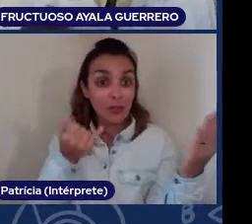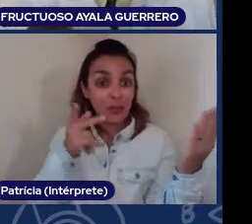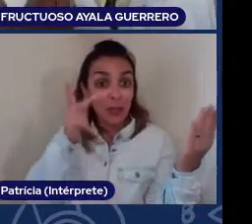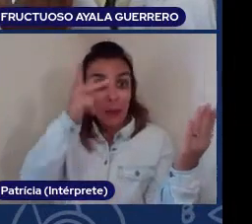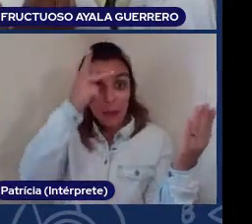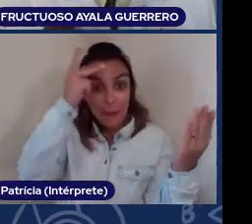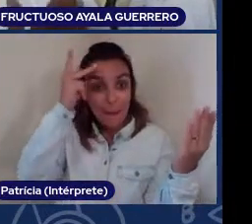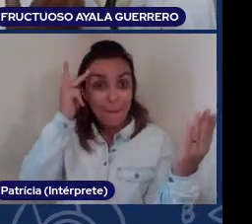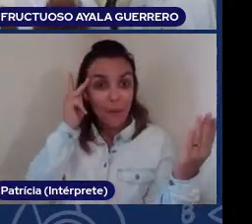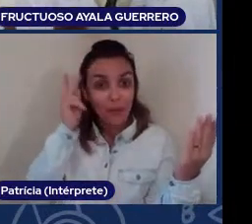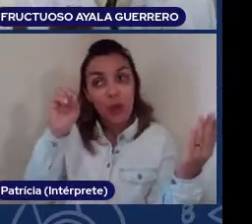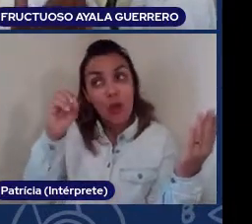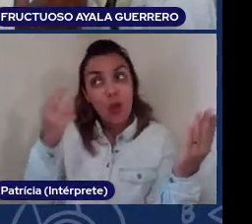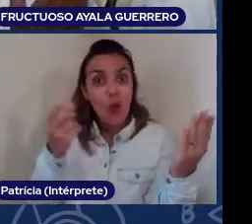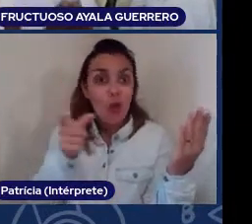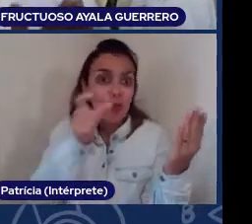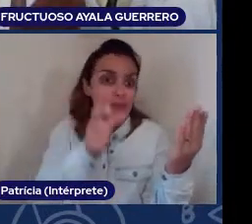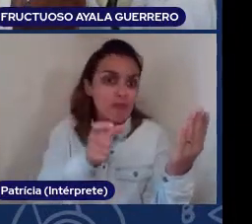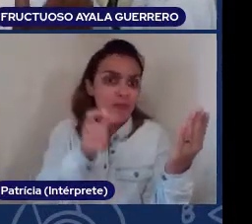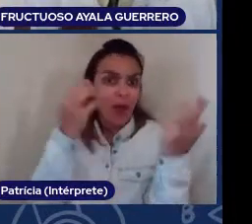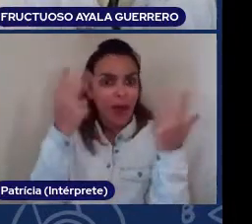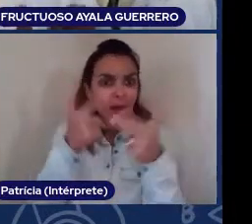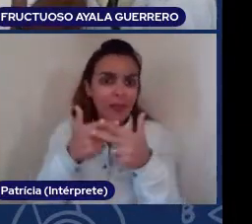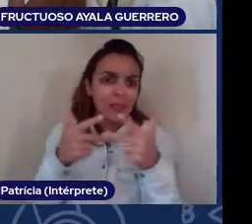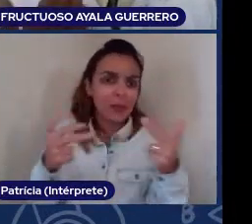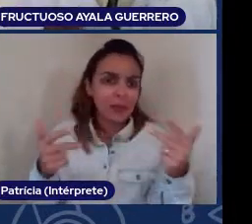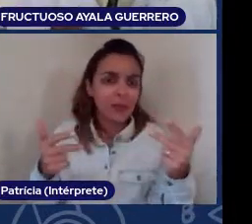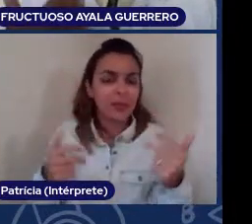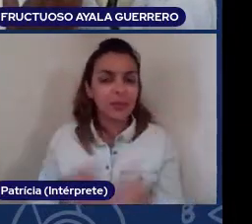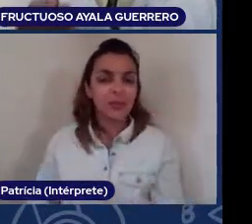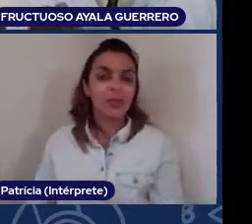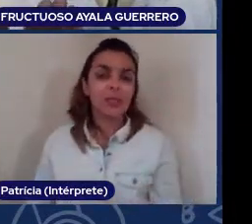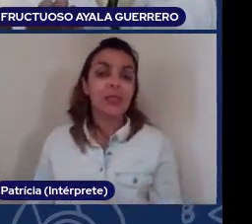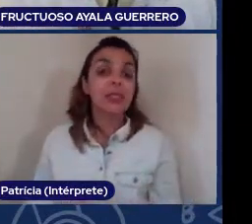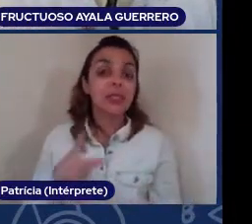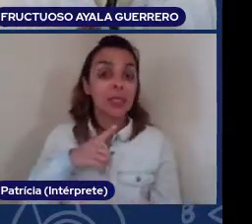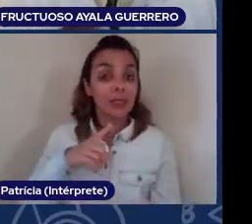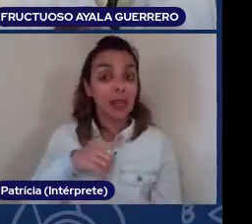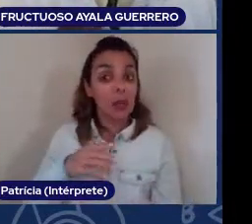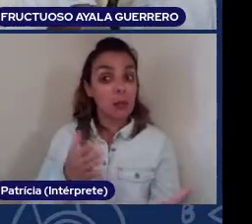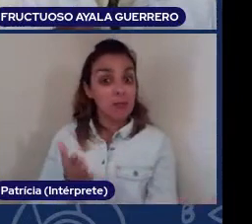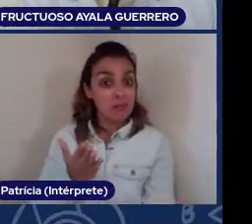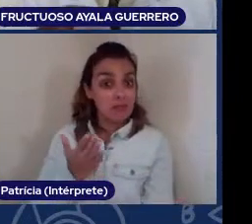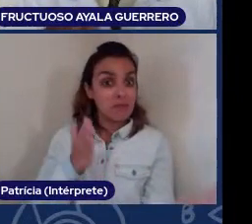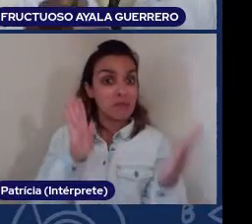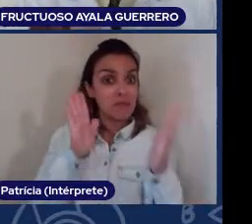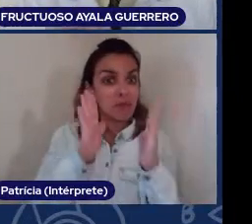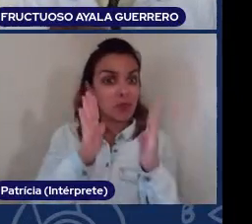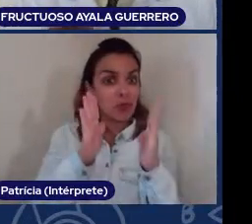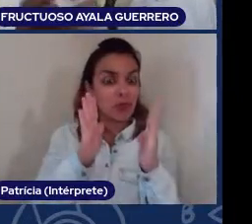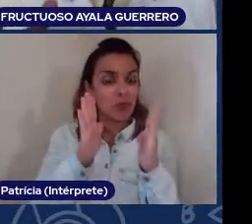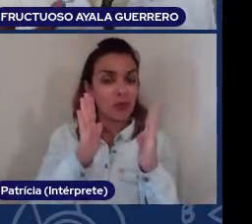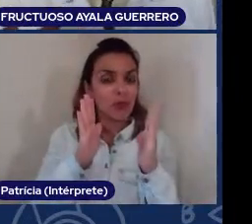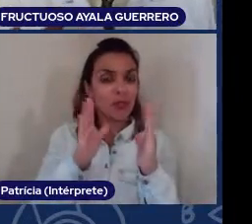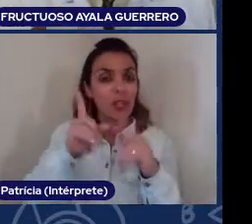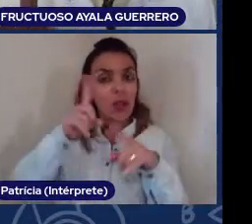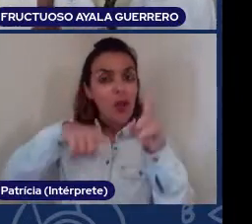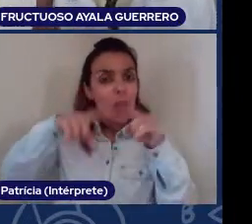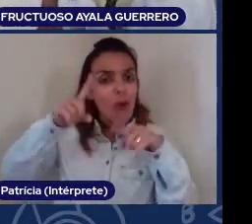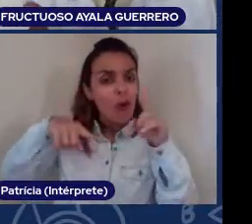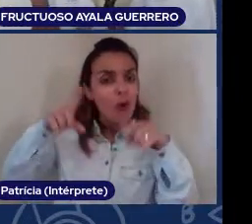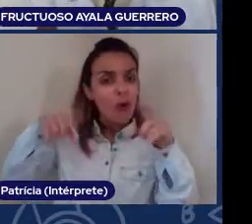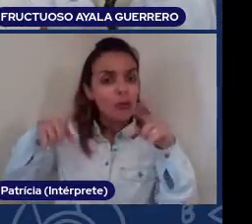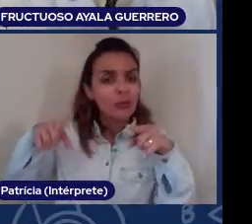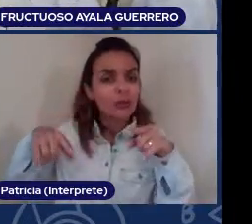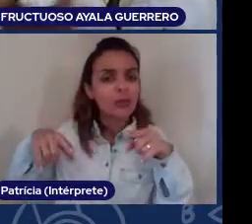está sucediendo enfrente de él, de la conducta que tiene enfrente. Bueno, de ahí surgieron estas ondas espejo y las